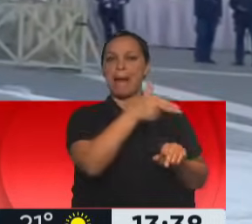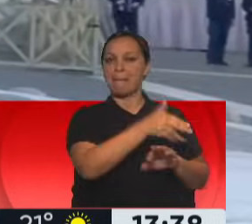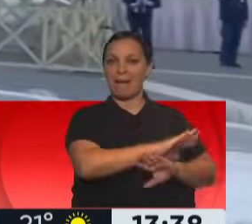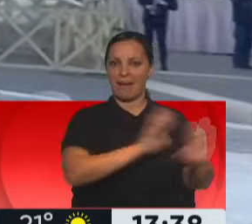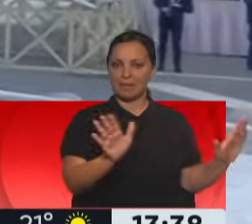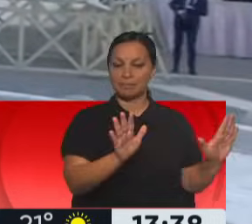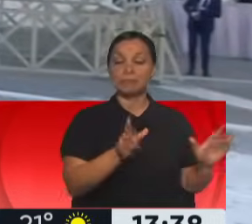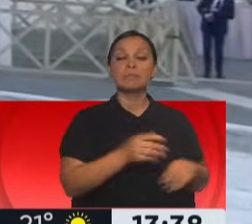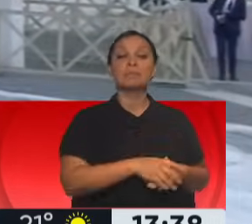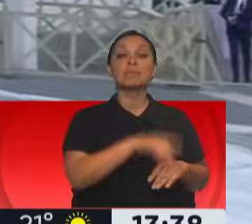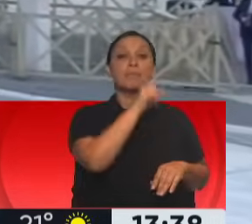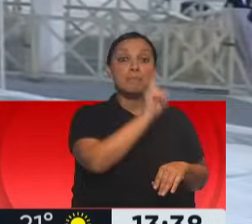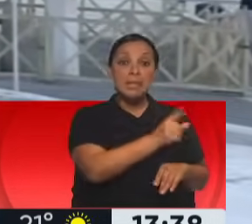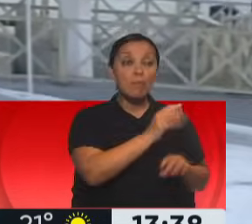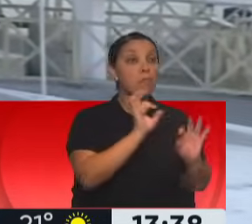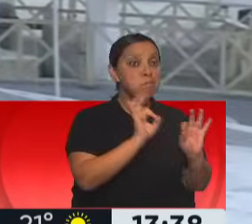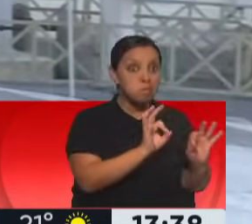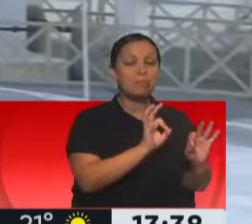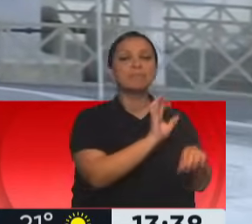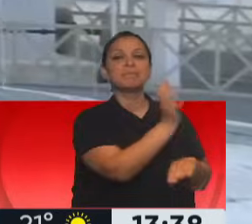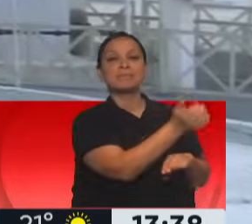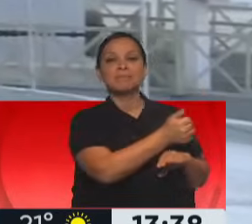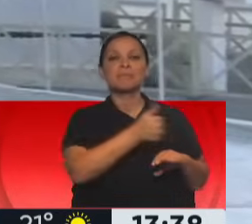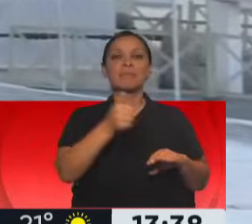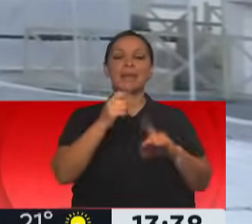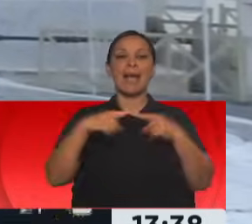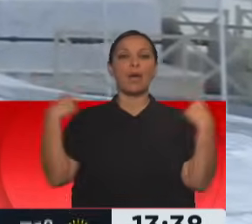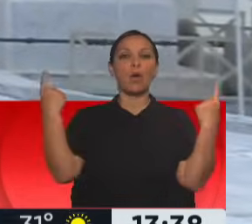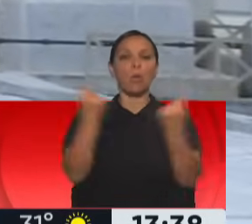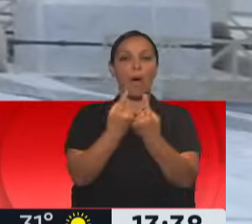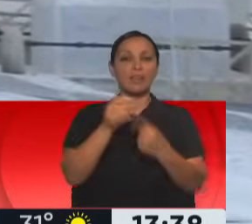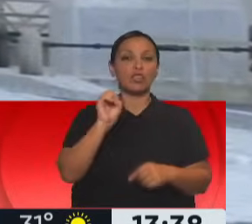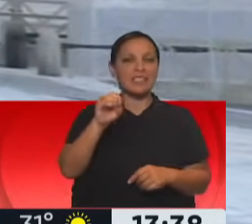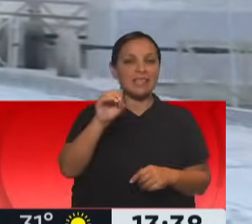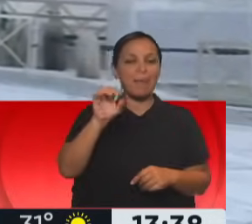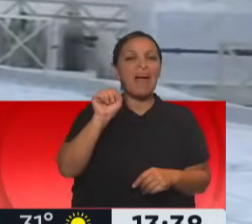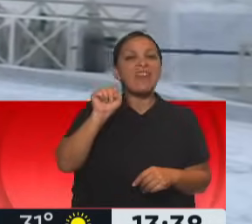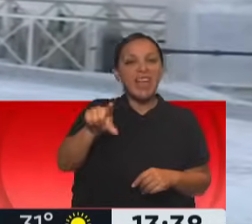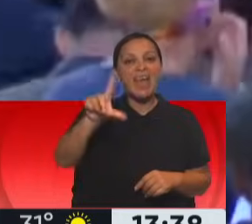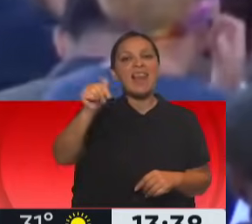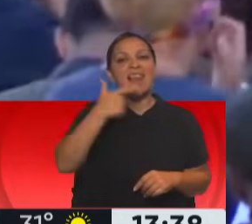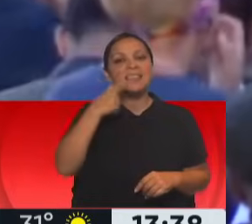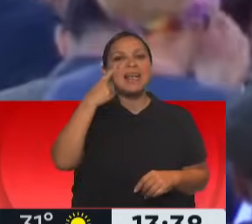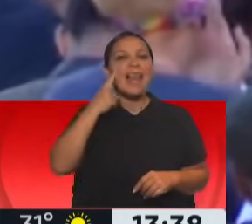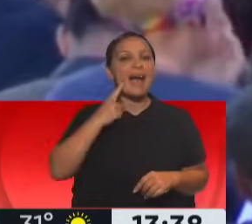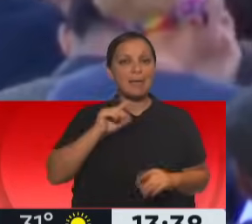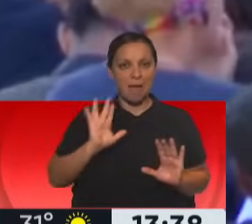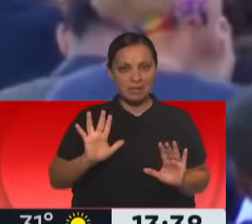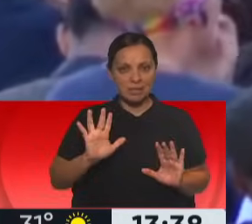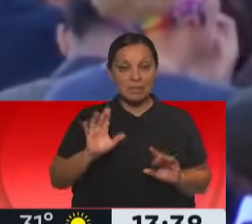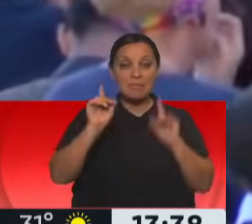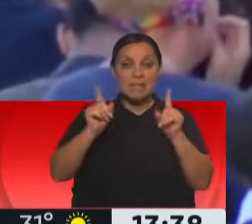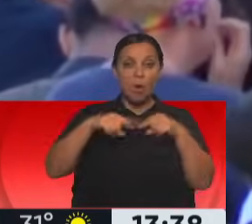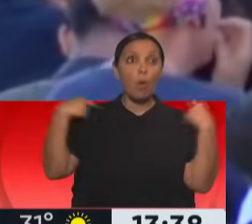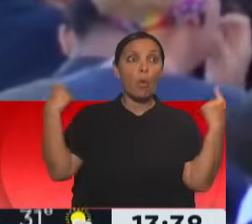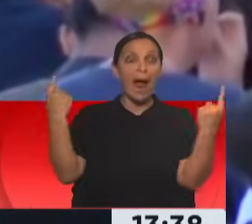que es nombrado, llega a lo que se denomina el cuarto de las lágrimas. En ese cuarto de las lágrimas es donde